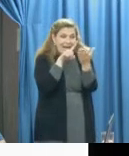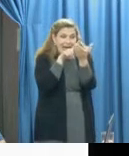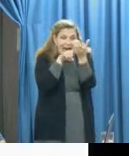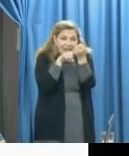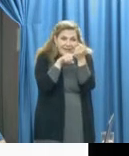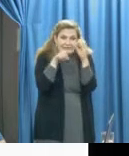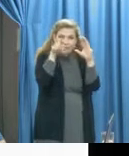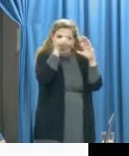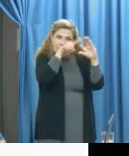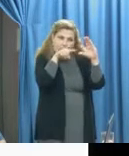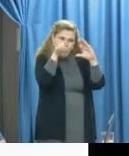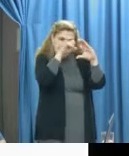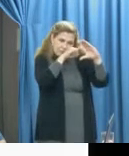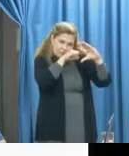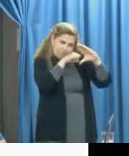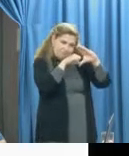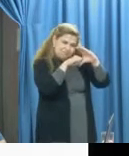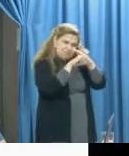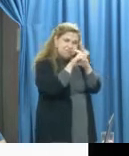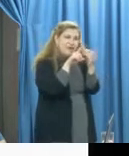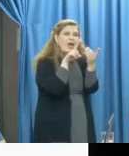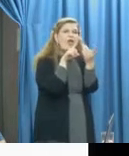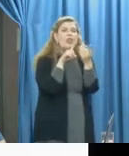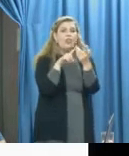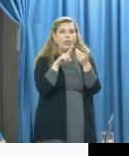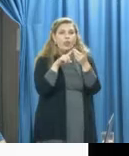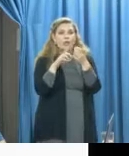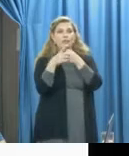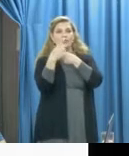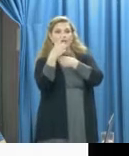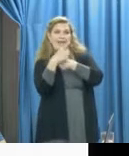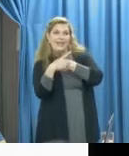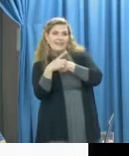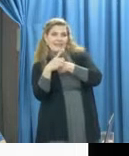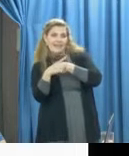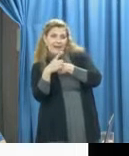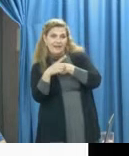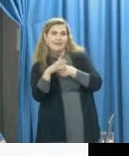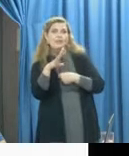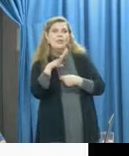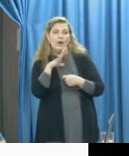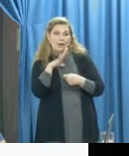específica del oído interno está afectando la función.